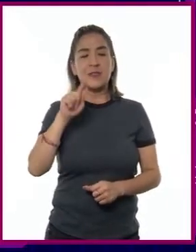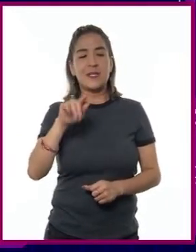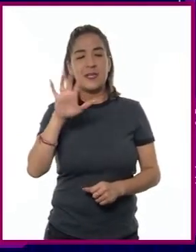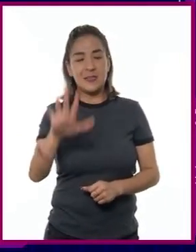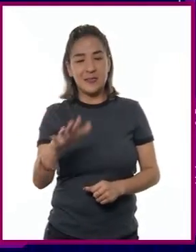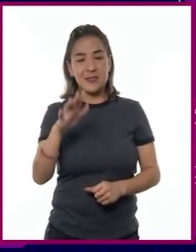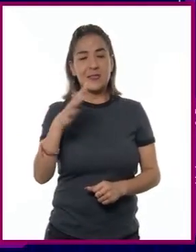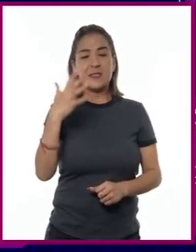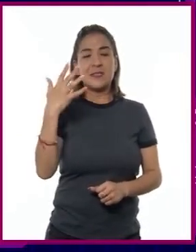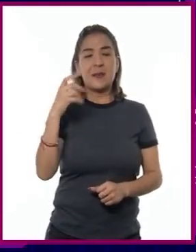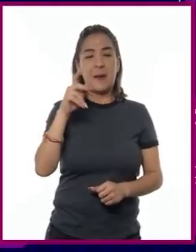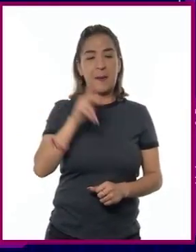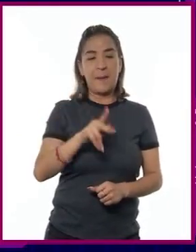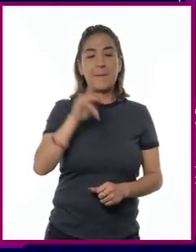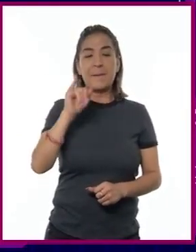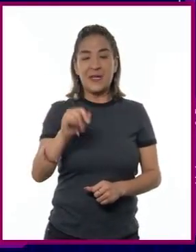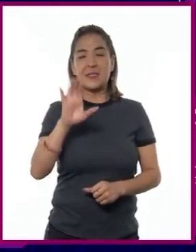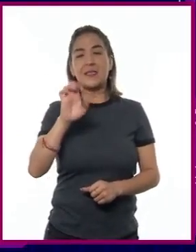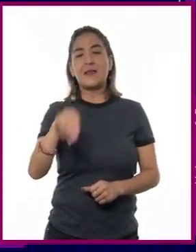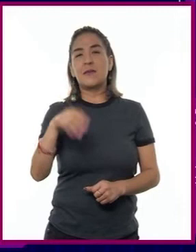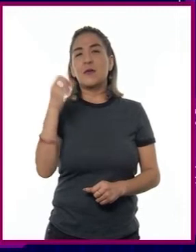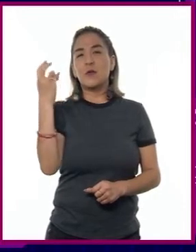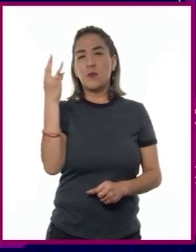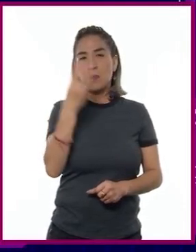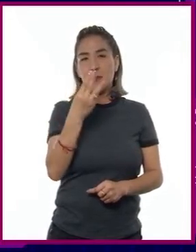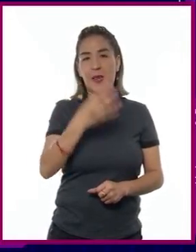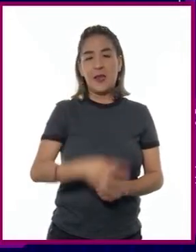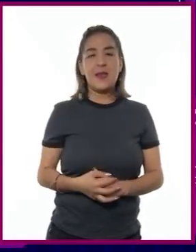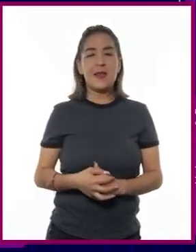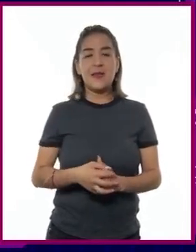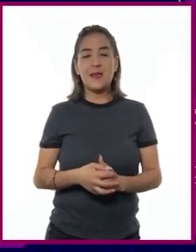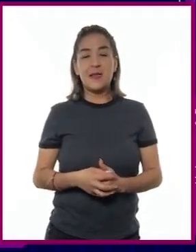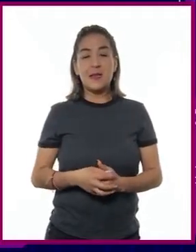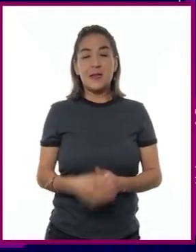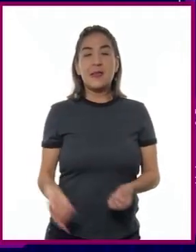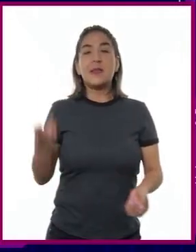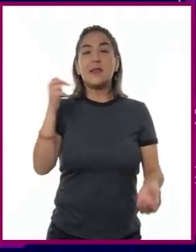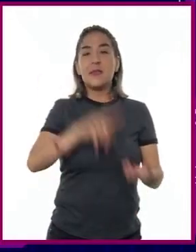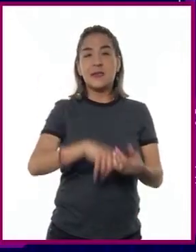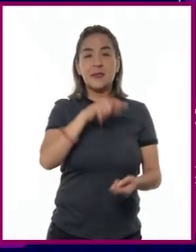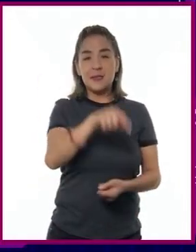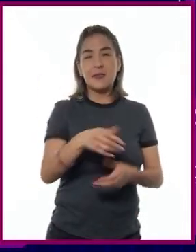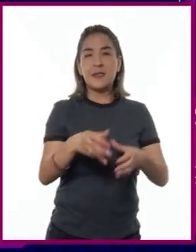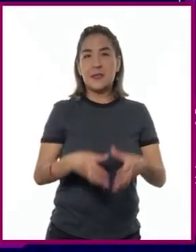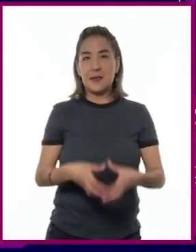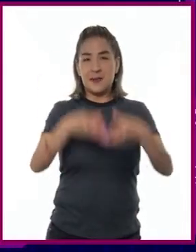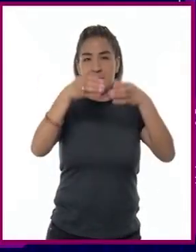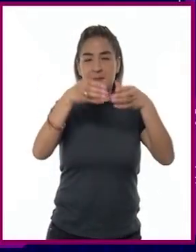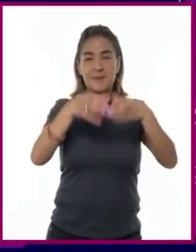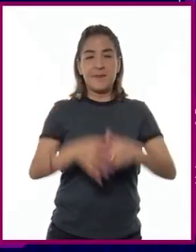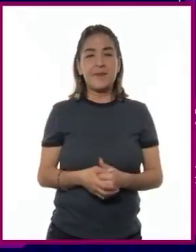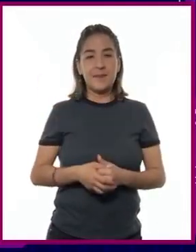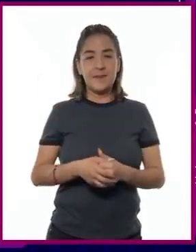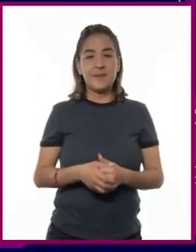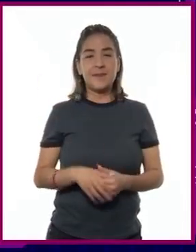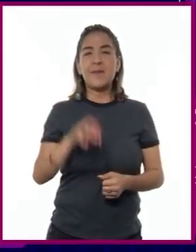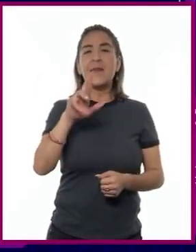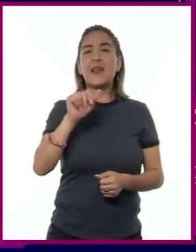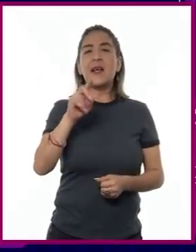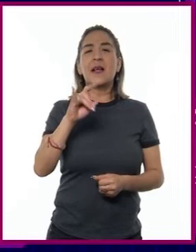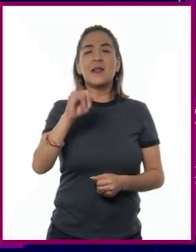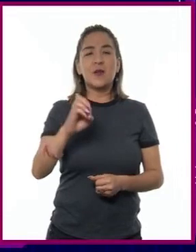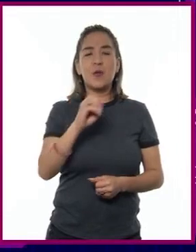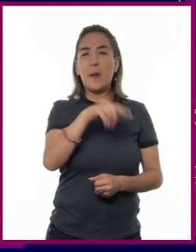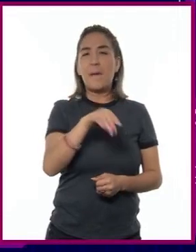93.75 pi centímetros cúbicos. En el caso del recipiente cilíndrico cuyo radio de la base